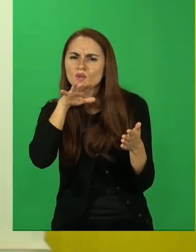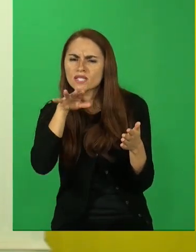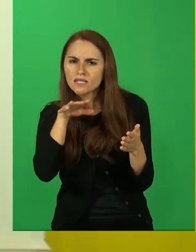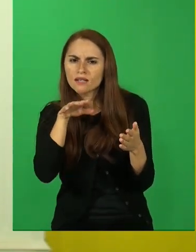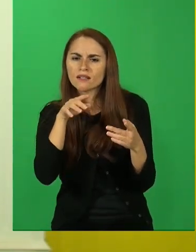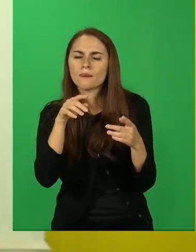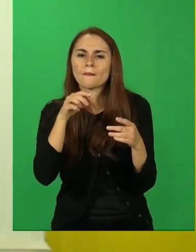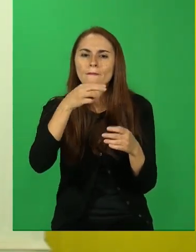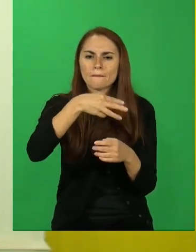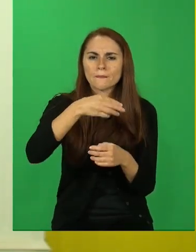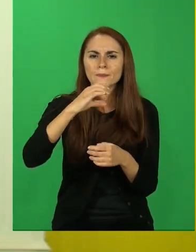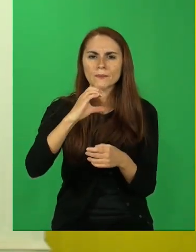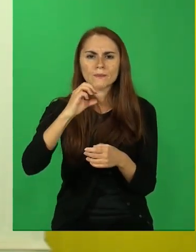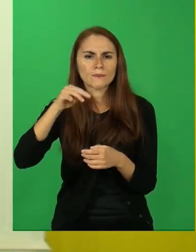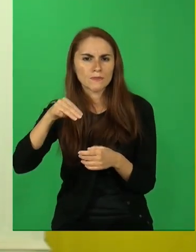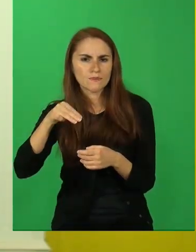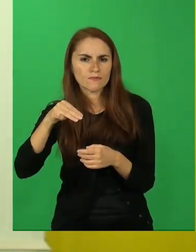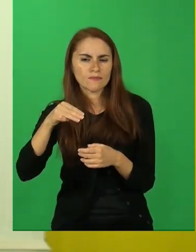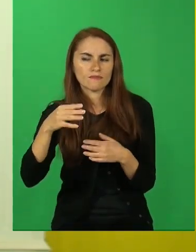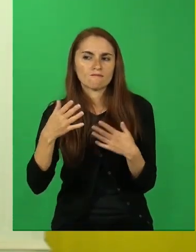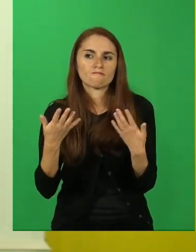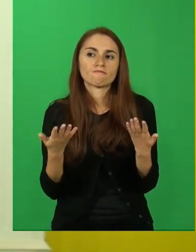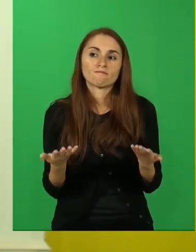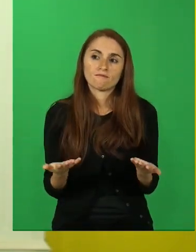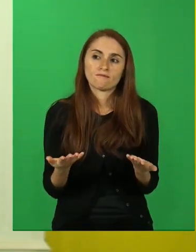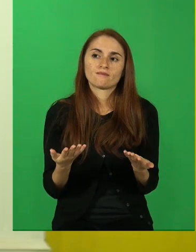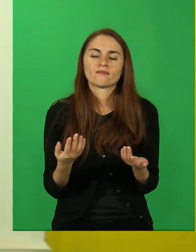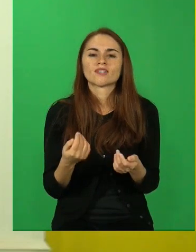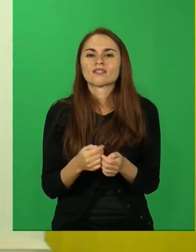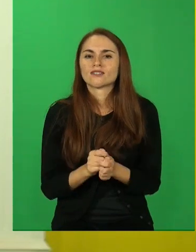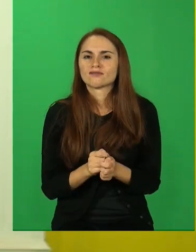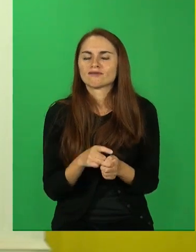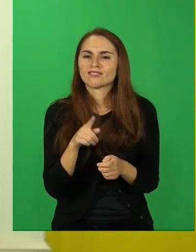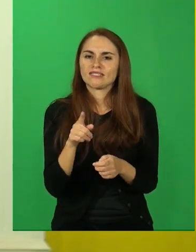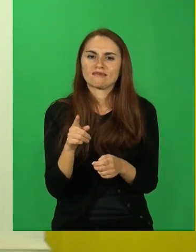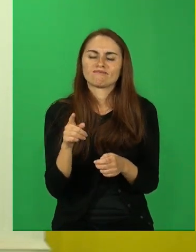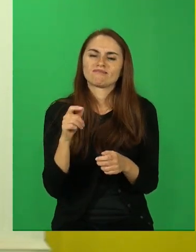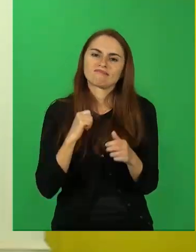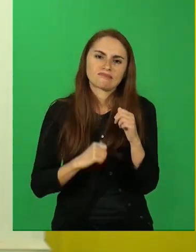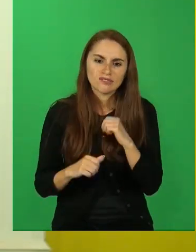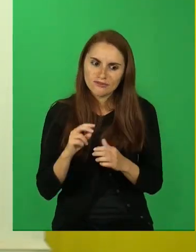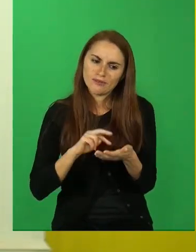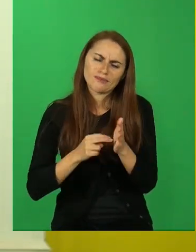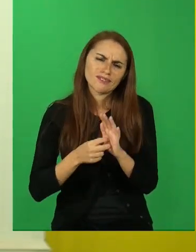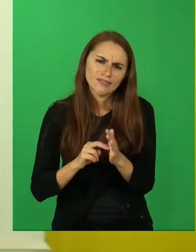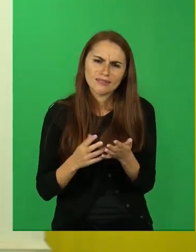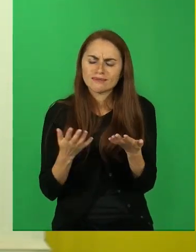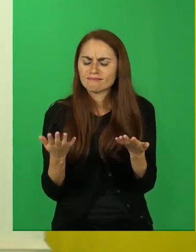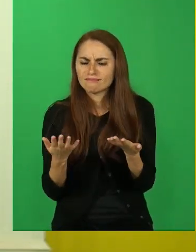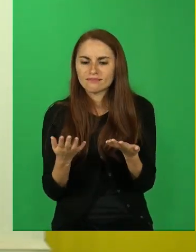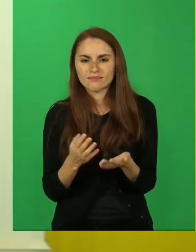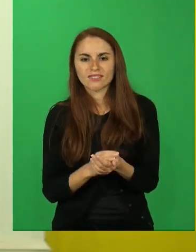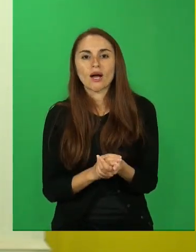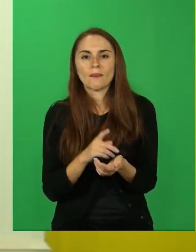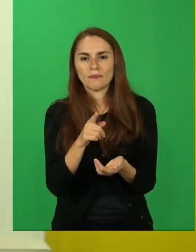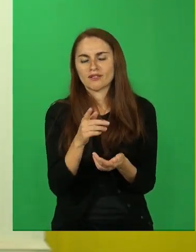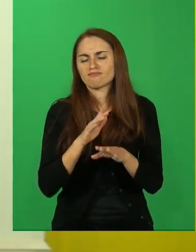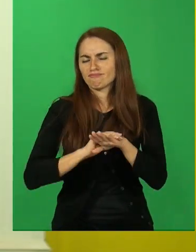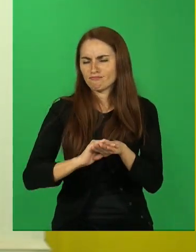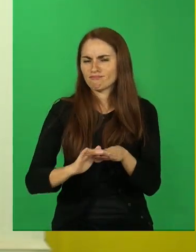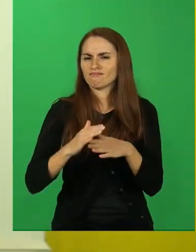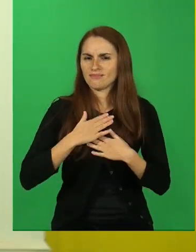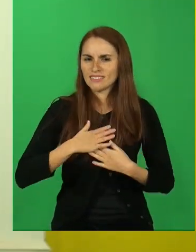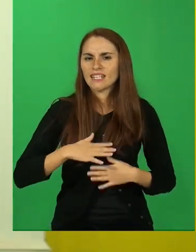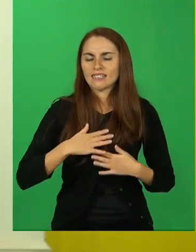común múltiplo? A la palabra problemas ya siempre están sufriendo nuestros alumnos. Pero como yo te he enseñado en estas 3 clases,